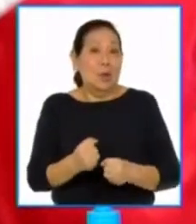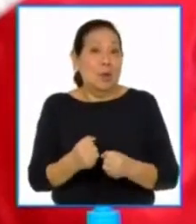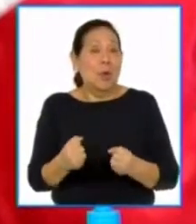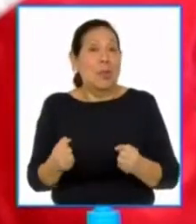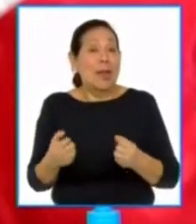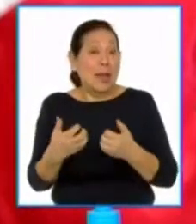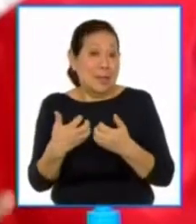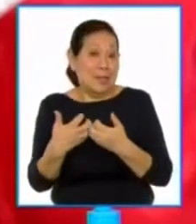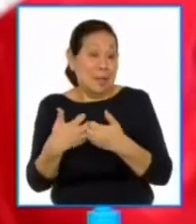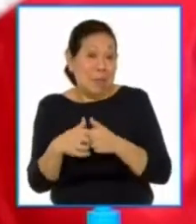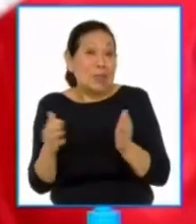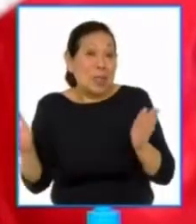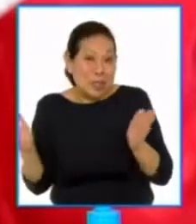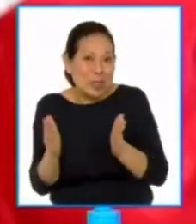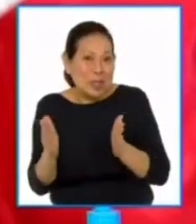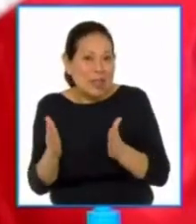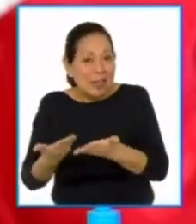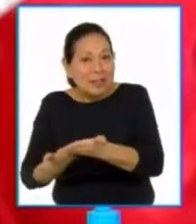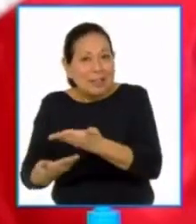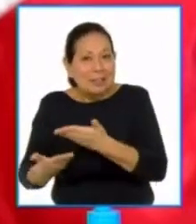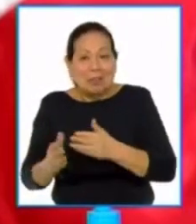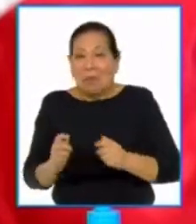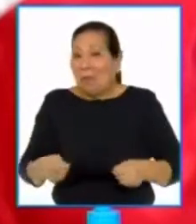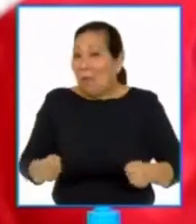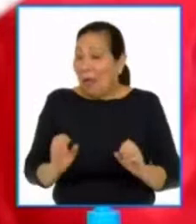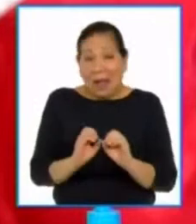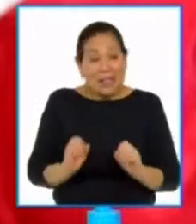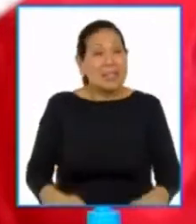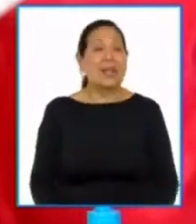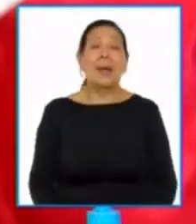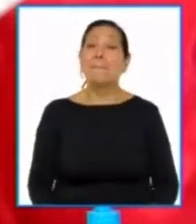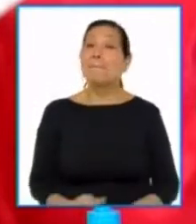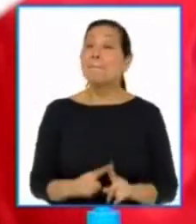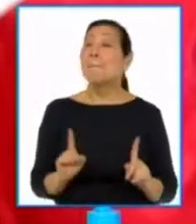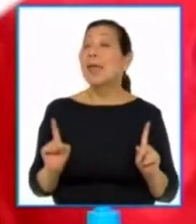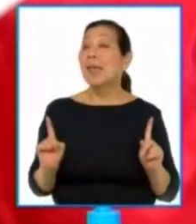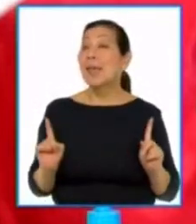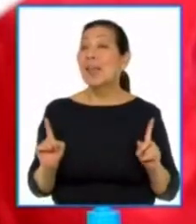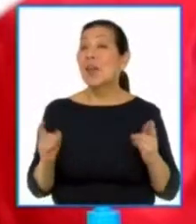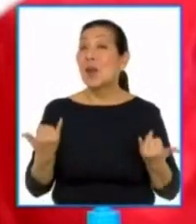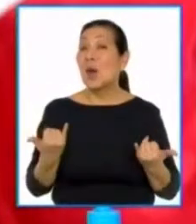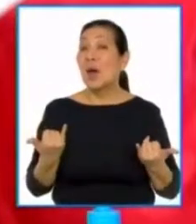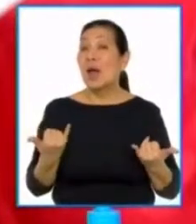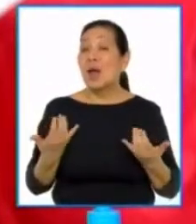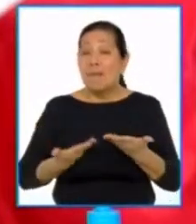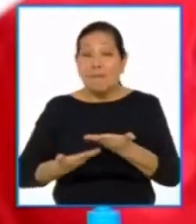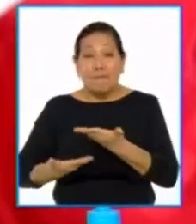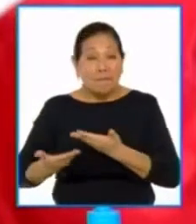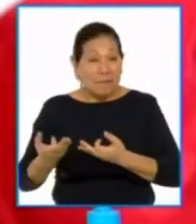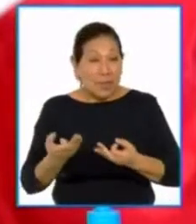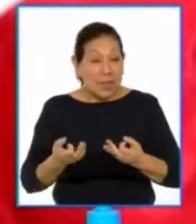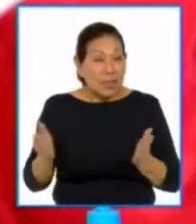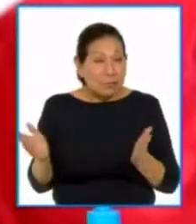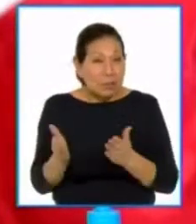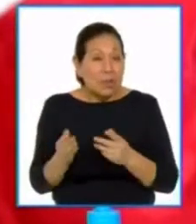empresas pequeñas y al final ni siquiera gastará. En el caso de las